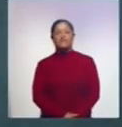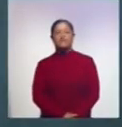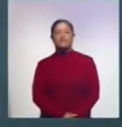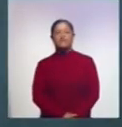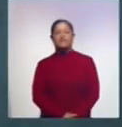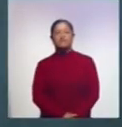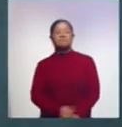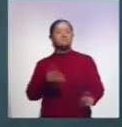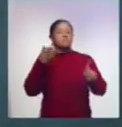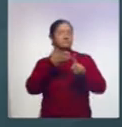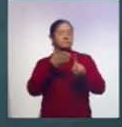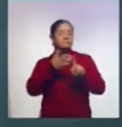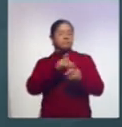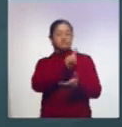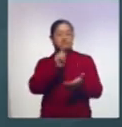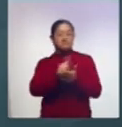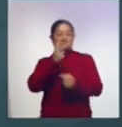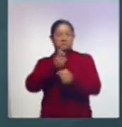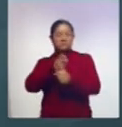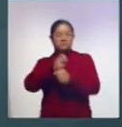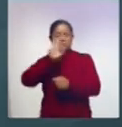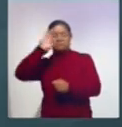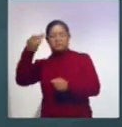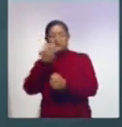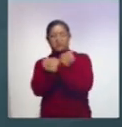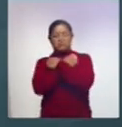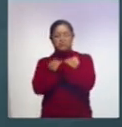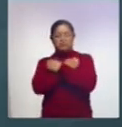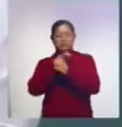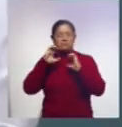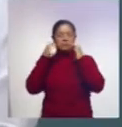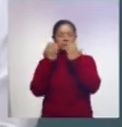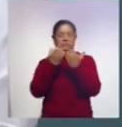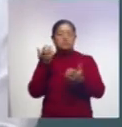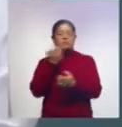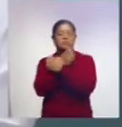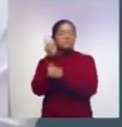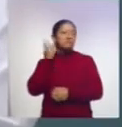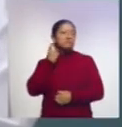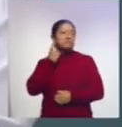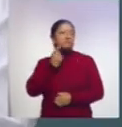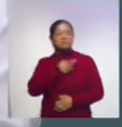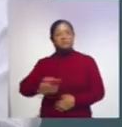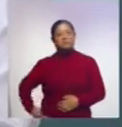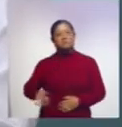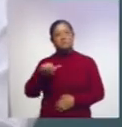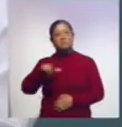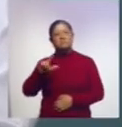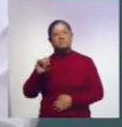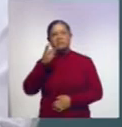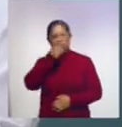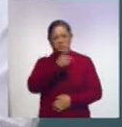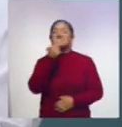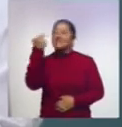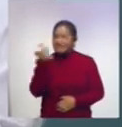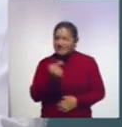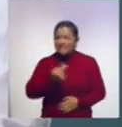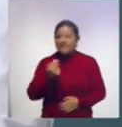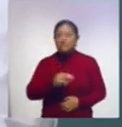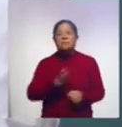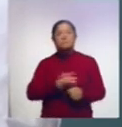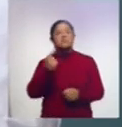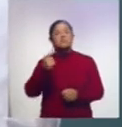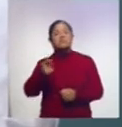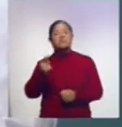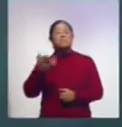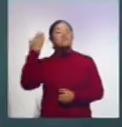Respecto a la aprobación de las leyes secundarias de la reforma educativa en la Cámara de Diputados, el presidente Andrés Manuel López Obrador refirió que es algo necesario porque nunca debió